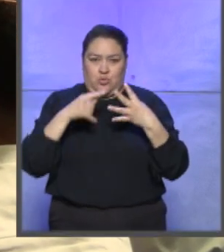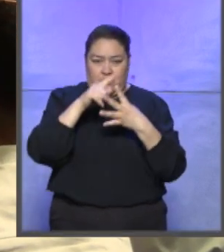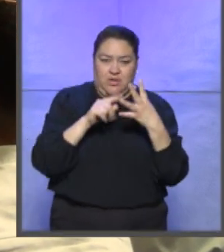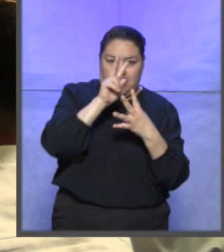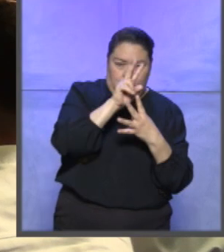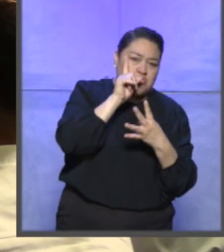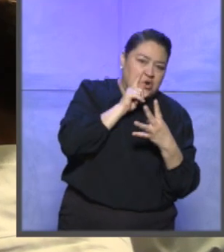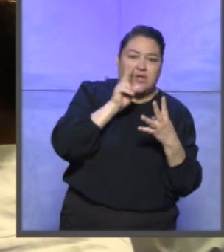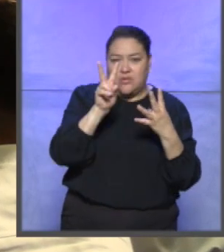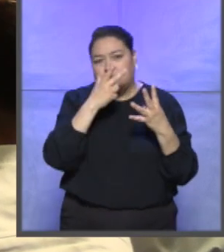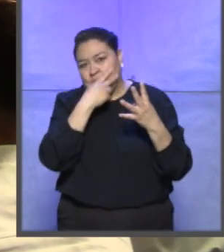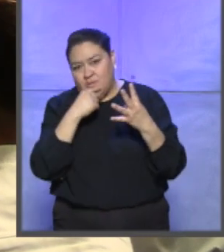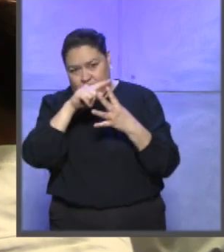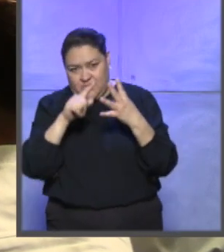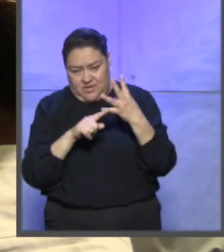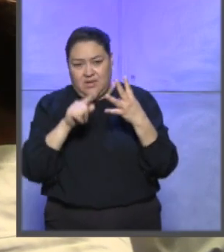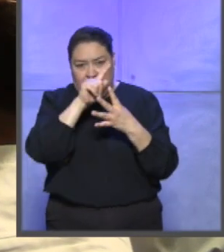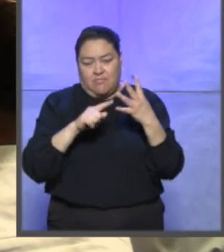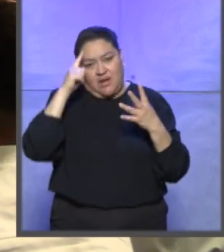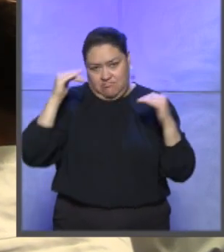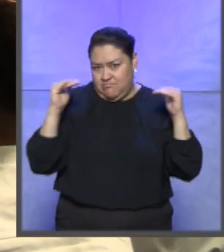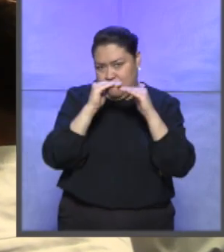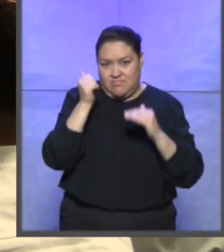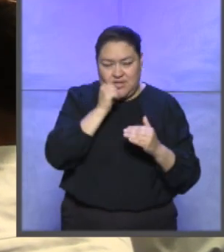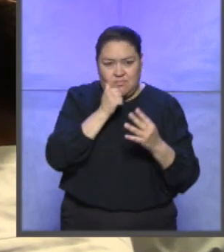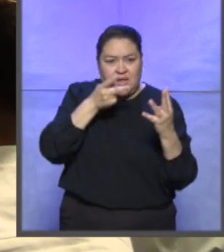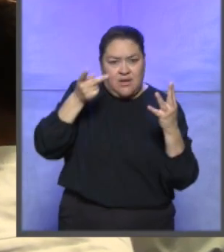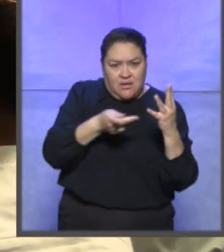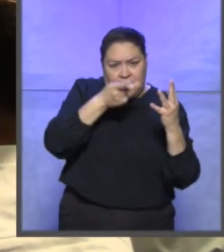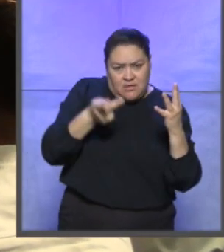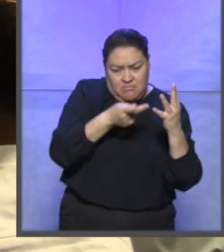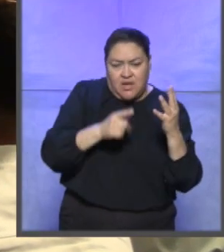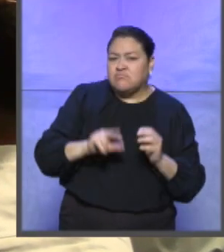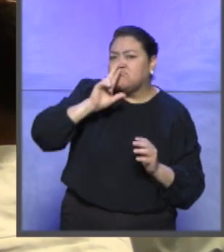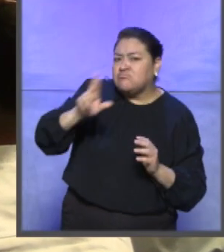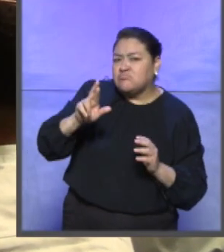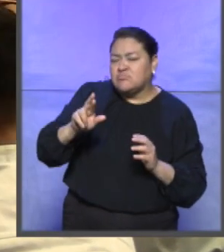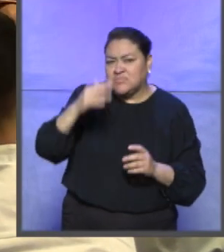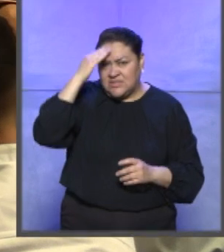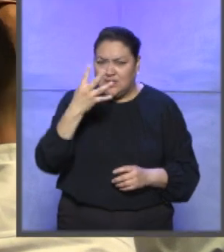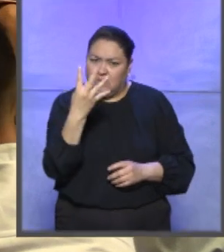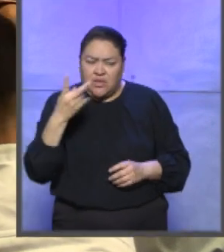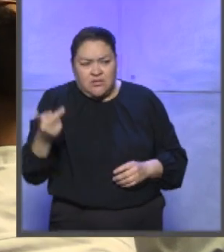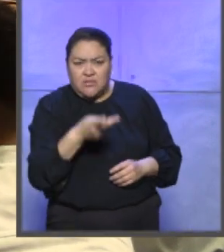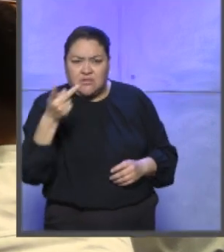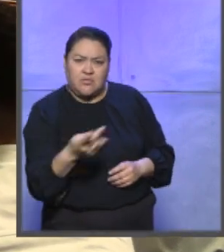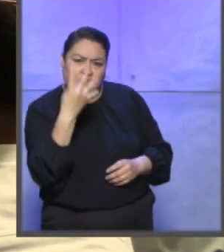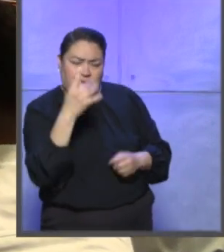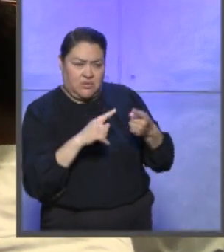hombres y dos jóvenes mujeres con respecto estricto al principio de paridad, responderán en nombre de la juventud tabasqueña cuatro preguntas